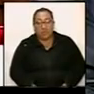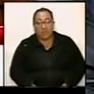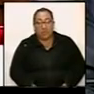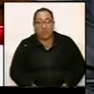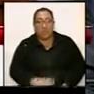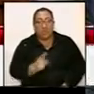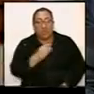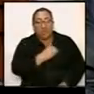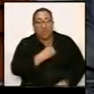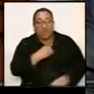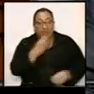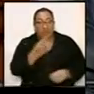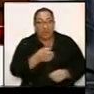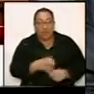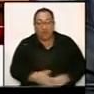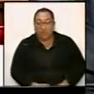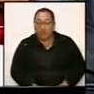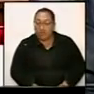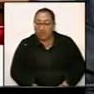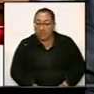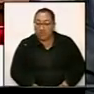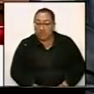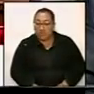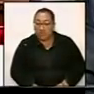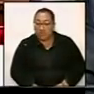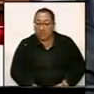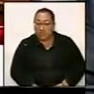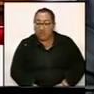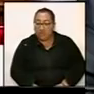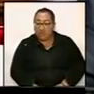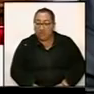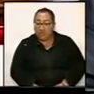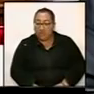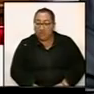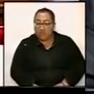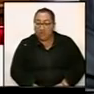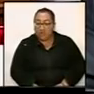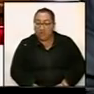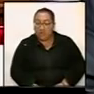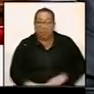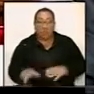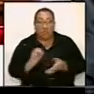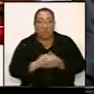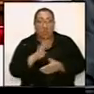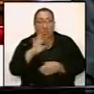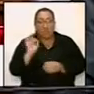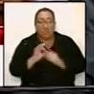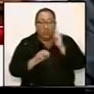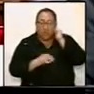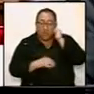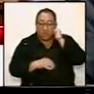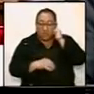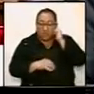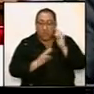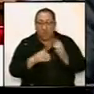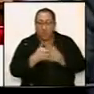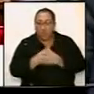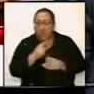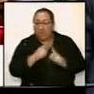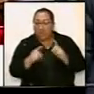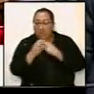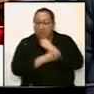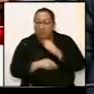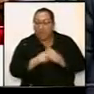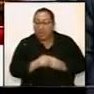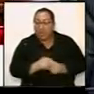introducción, en cierta manera se jactó de poder haber crecido el 4% con referencia a todos los países